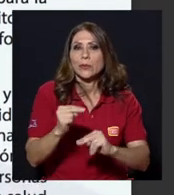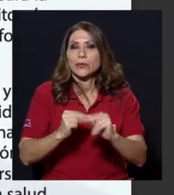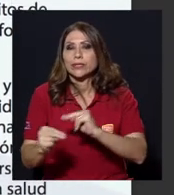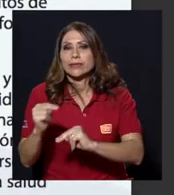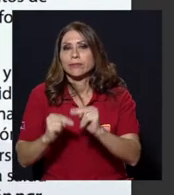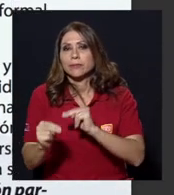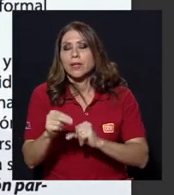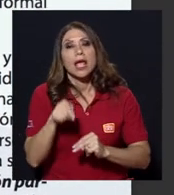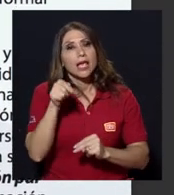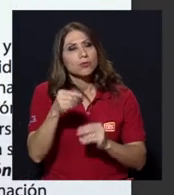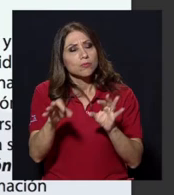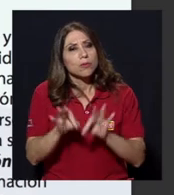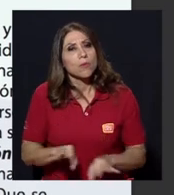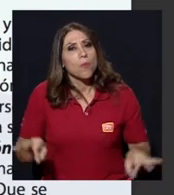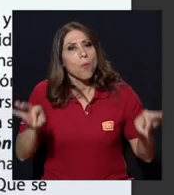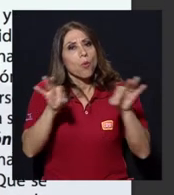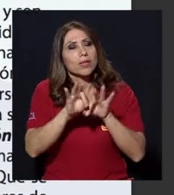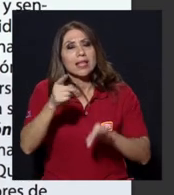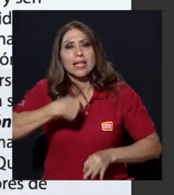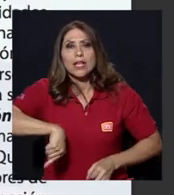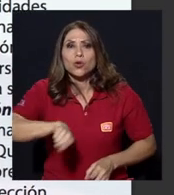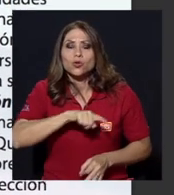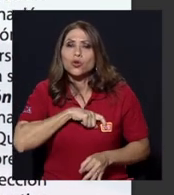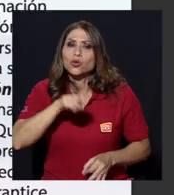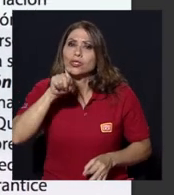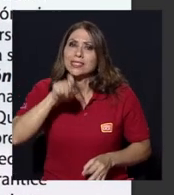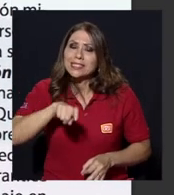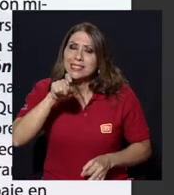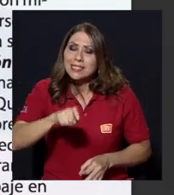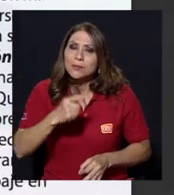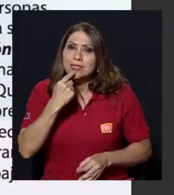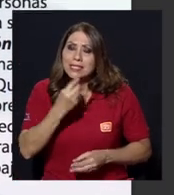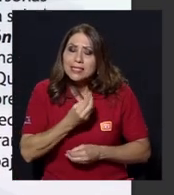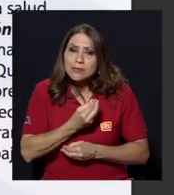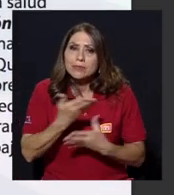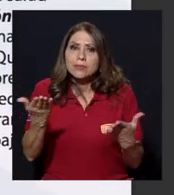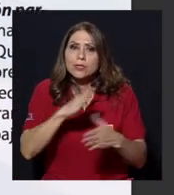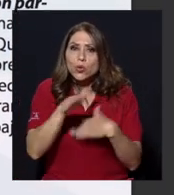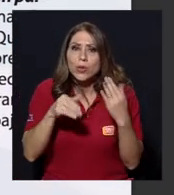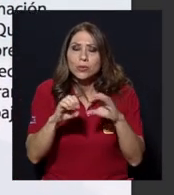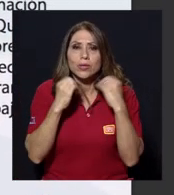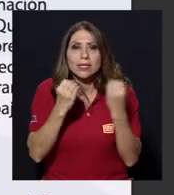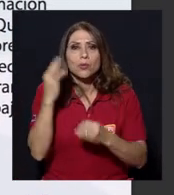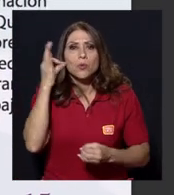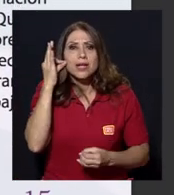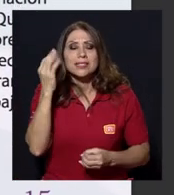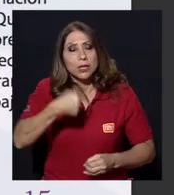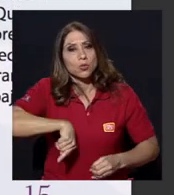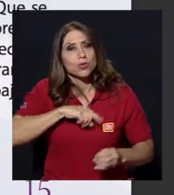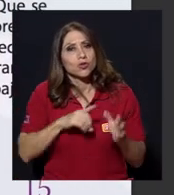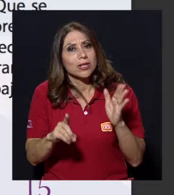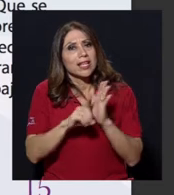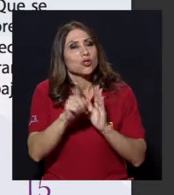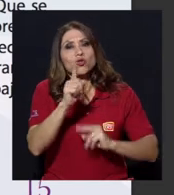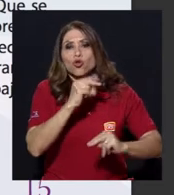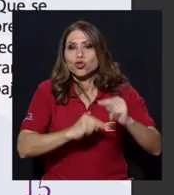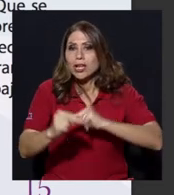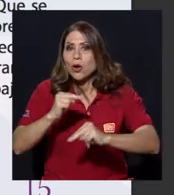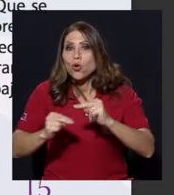las organizaciones de mujeres. Nuestros derechos no se negocian y realmente ni se pactan, ¿verdad?, ni tienen que ser sujeto,